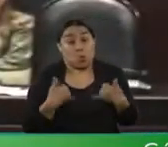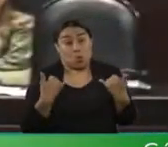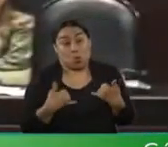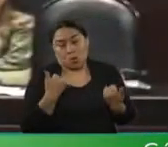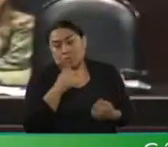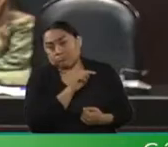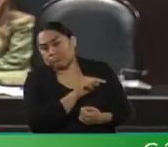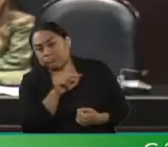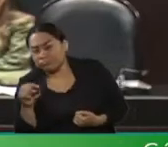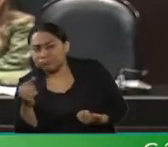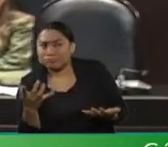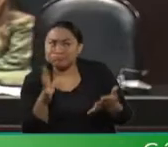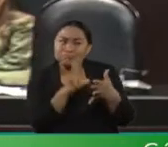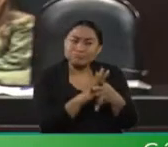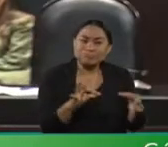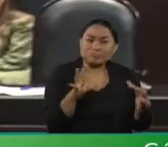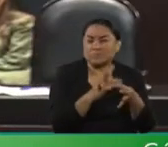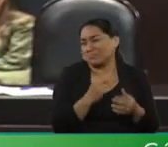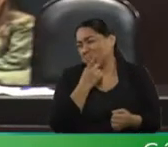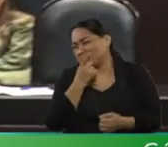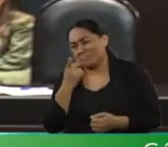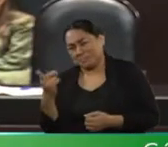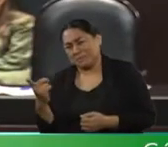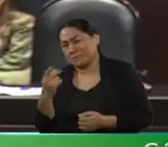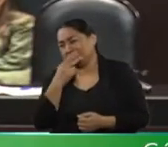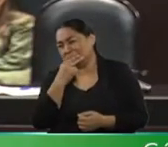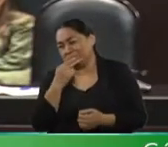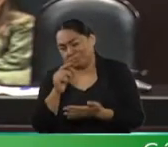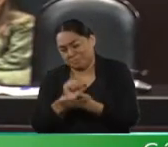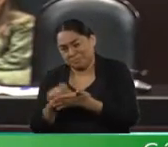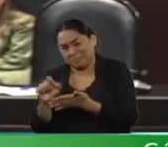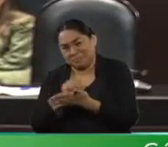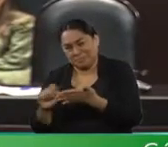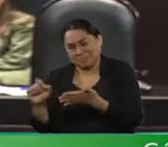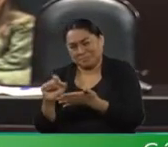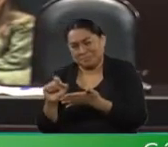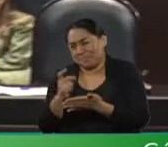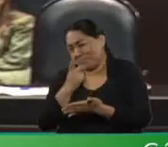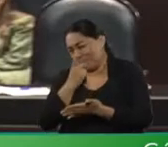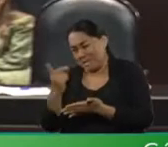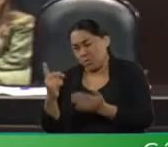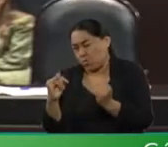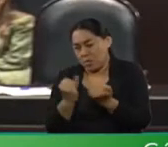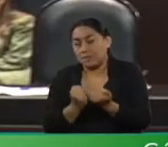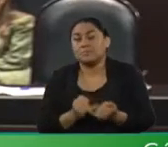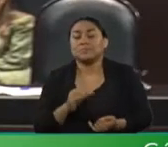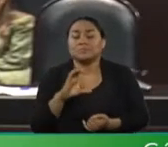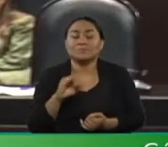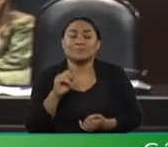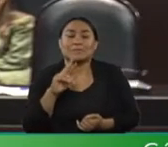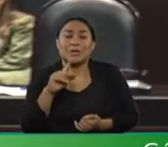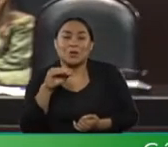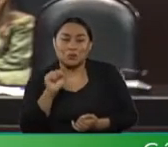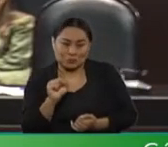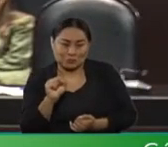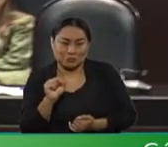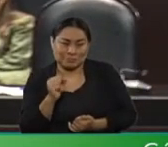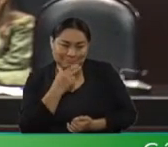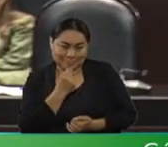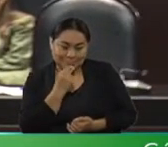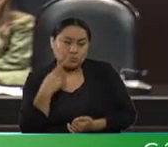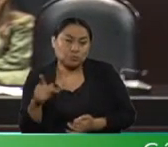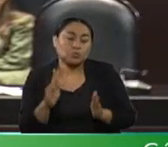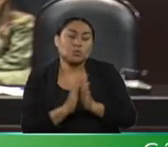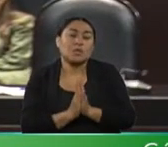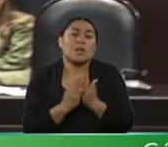expresando como lo diría un clásico de la literatura de novela narrativa Carlos cuautemo Sánchez en